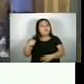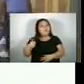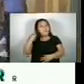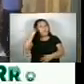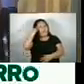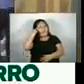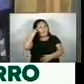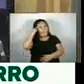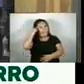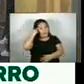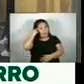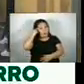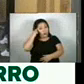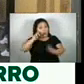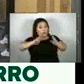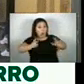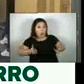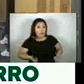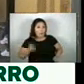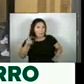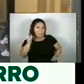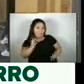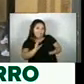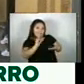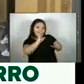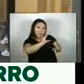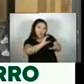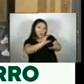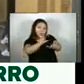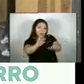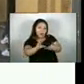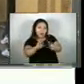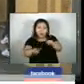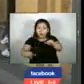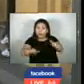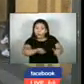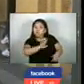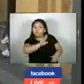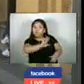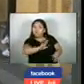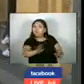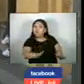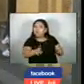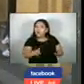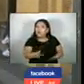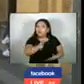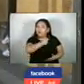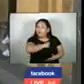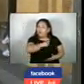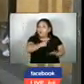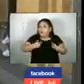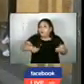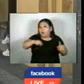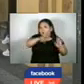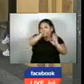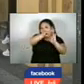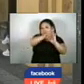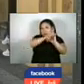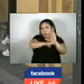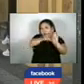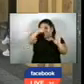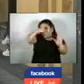incrementaran el subsidio de acuerdo a un cumplimiento de las reglas que ellos tienen que